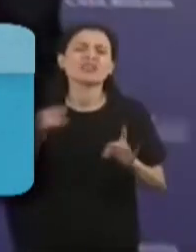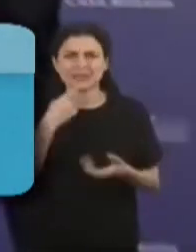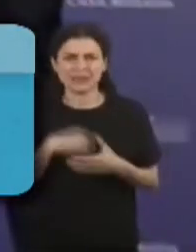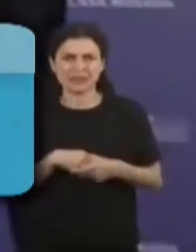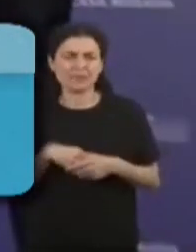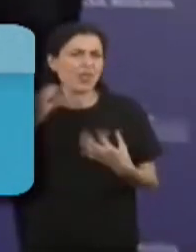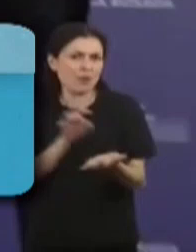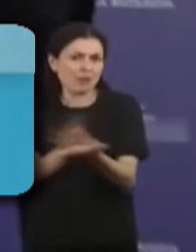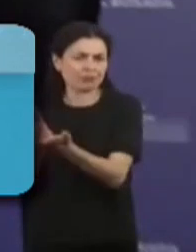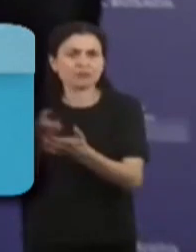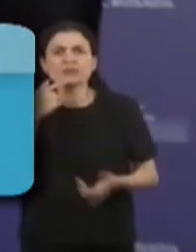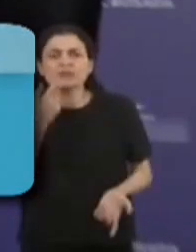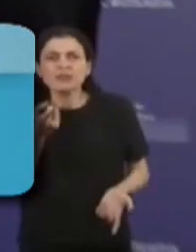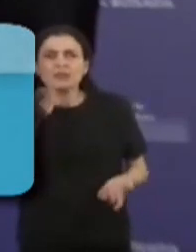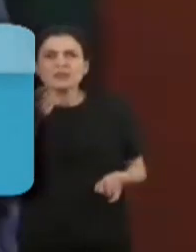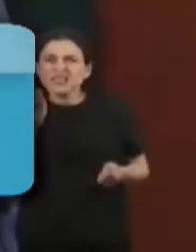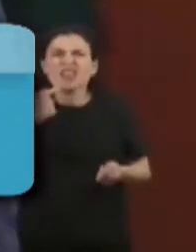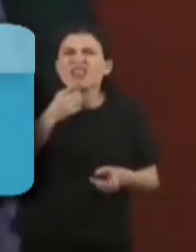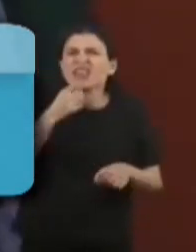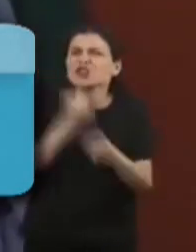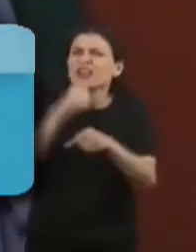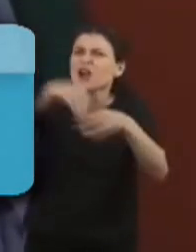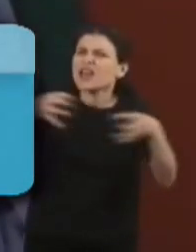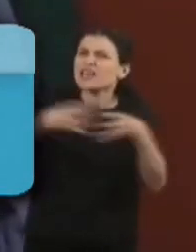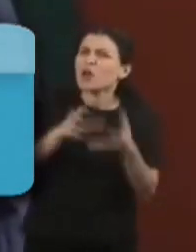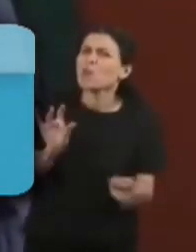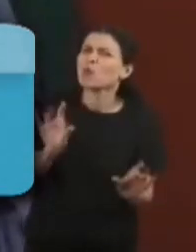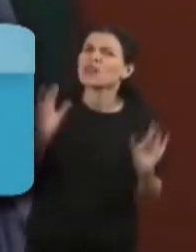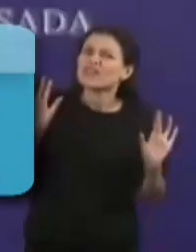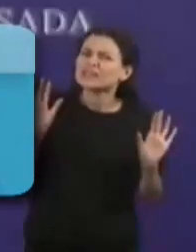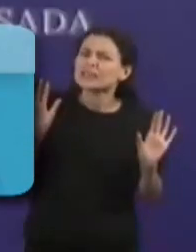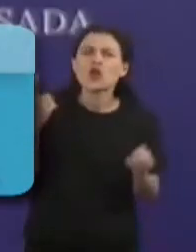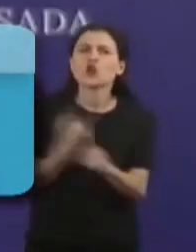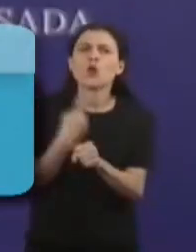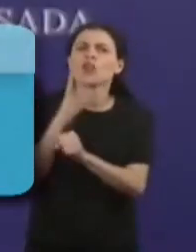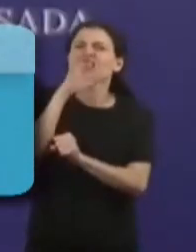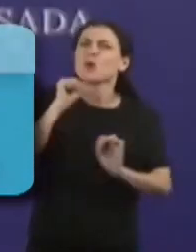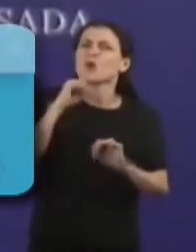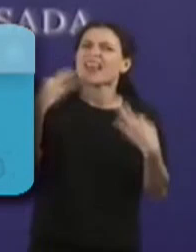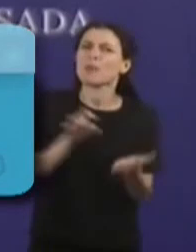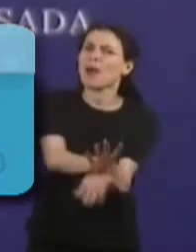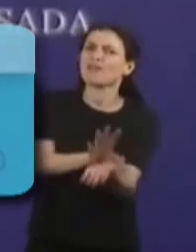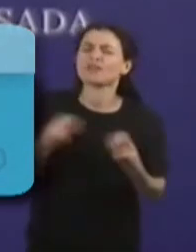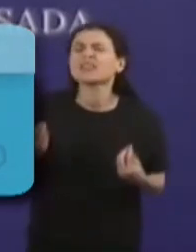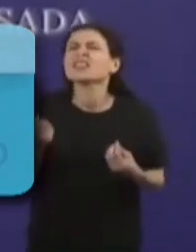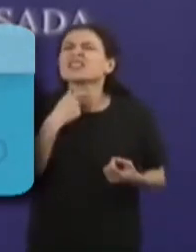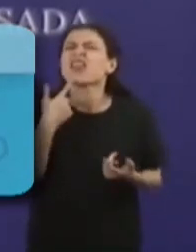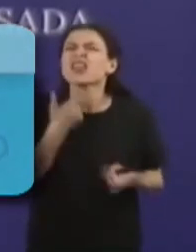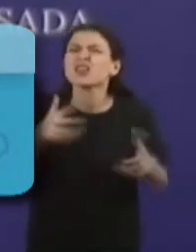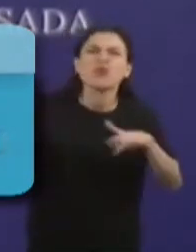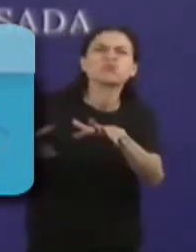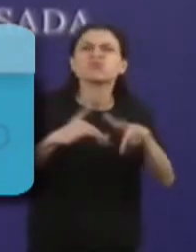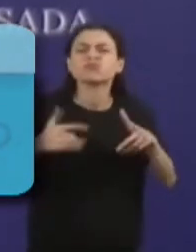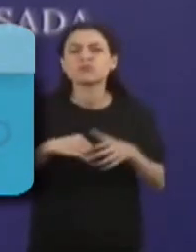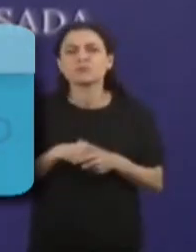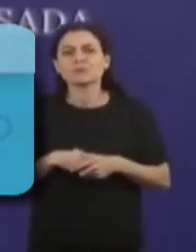insostenible? Usted lo había comentado en una nota que dijo que... ¿Yo comenté? Sí, consideró que la situación, bueno, del funcionario saliente era